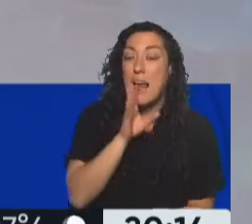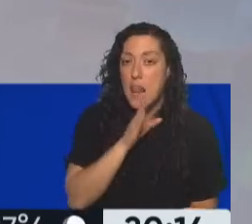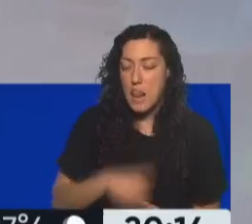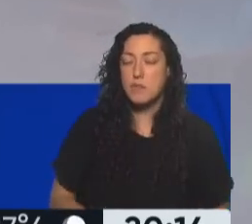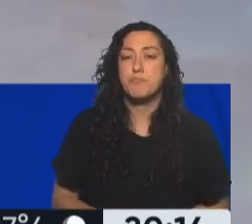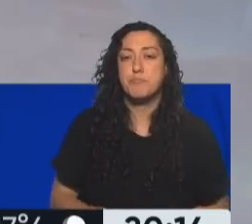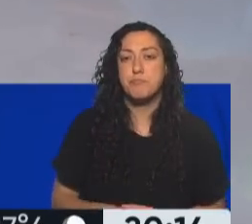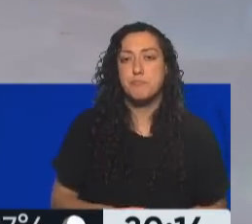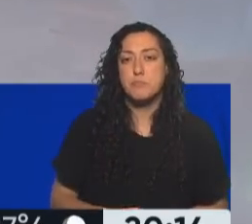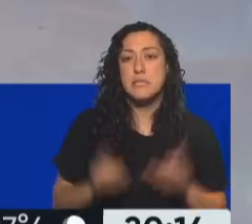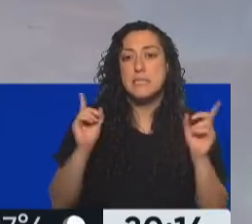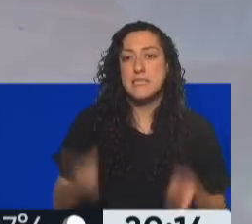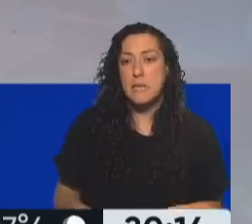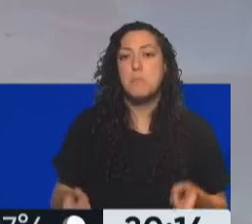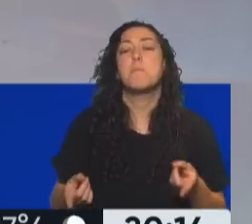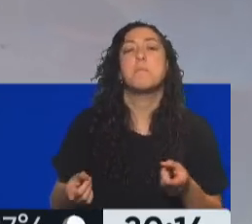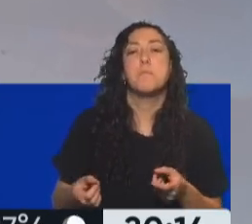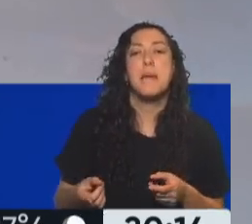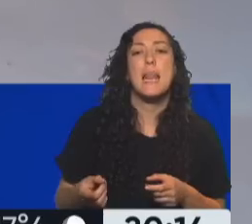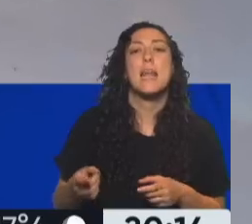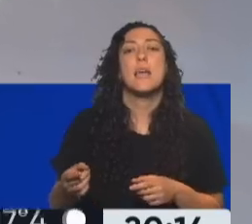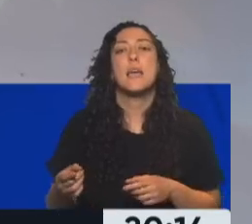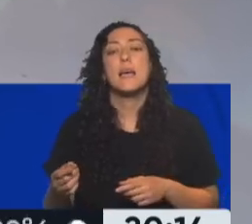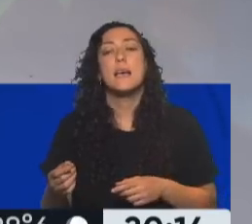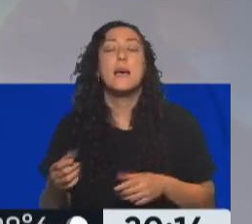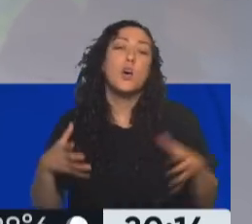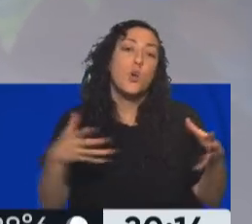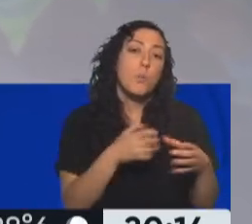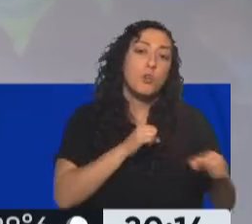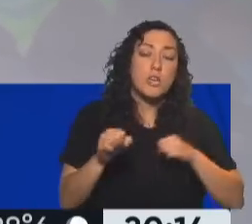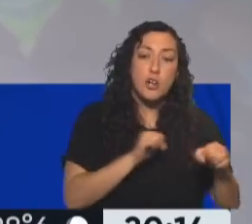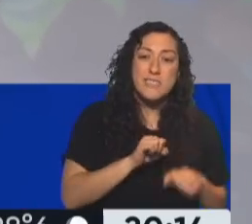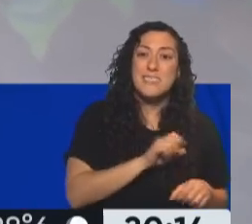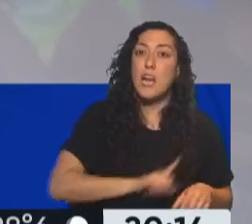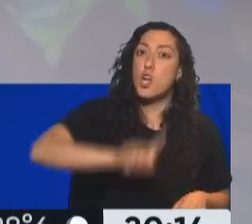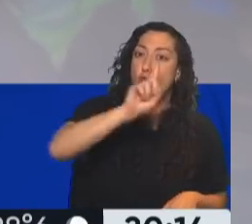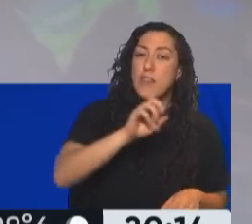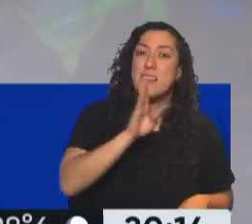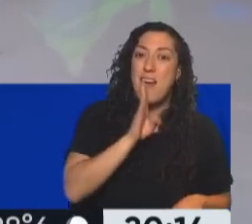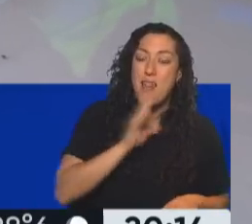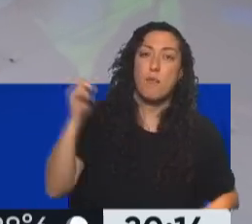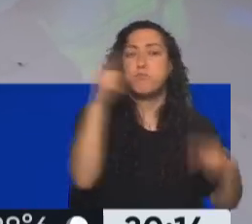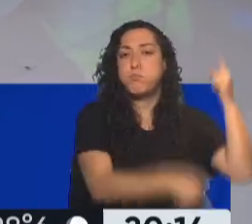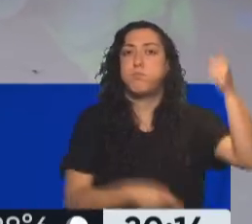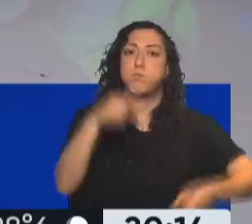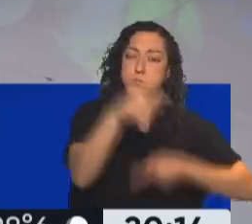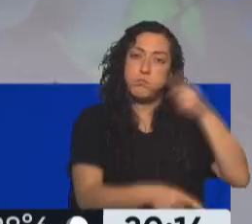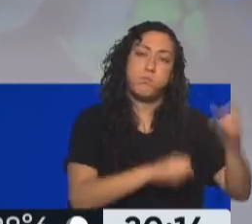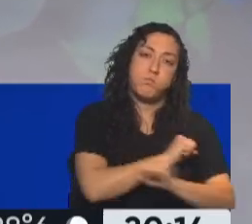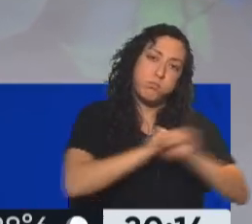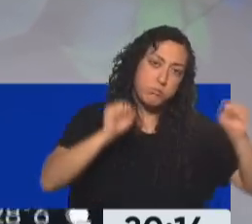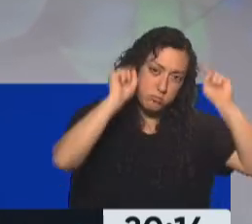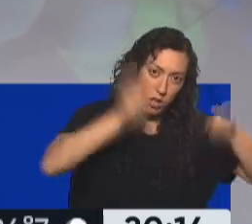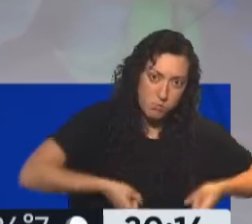venimos contando también lanzamientos de misiles desde el Hezbollah al norte israelí, pero estos bombardeos que se dieron en